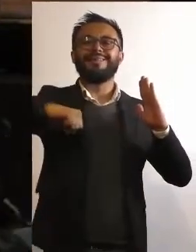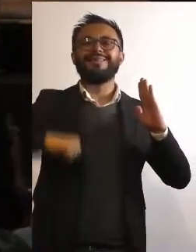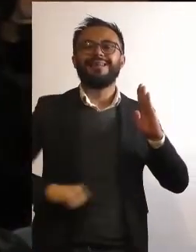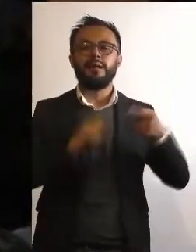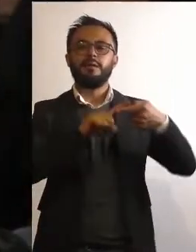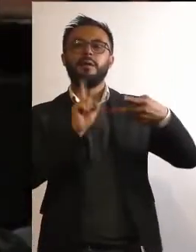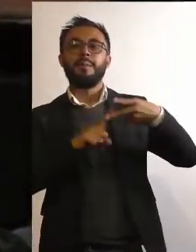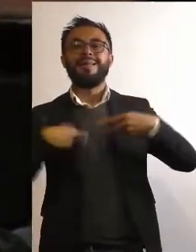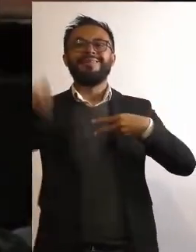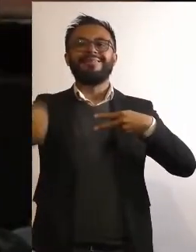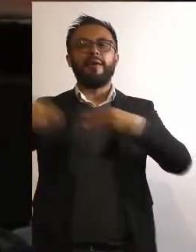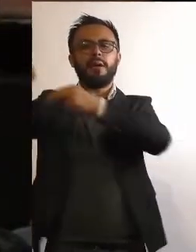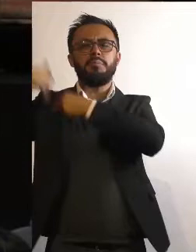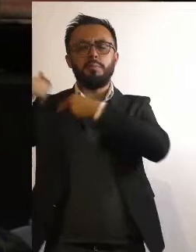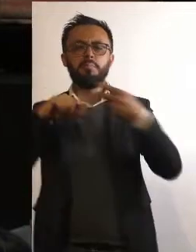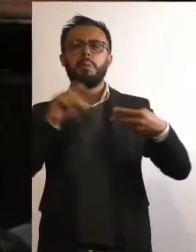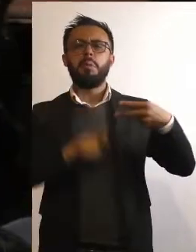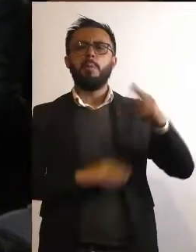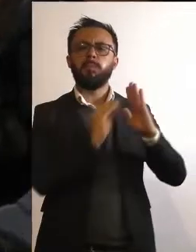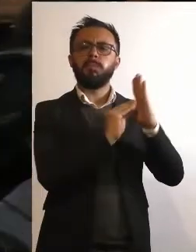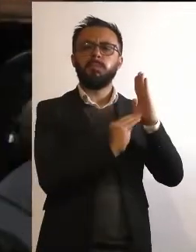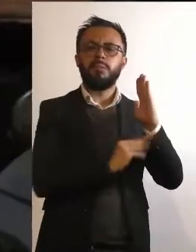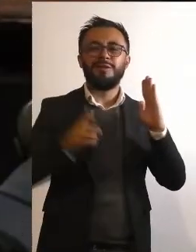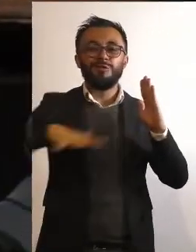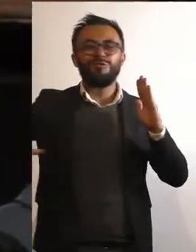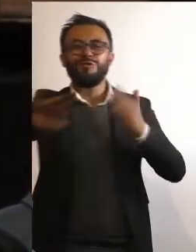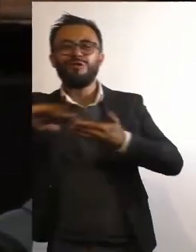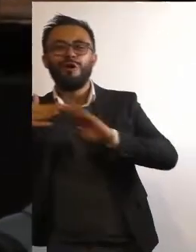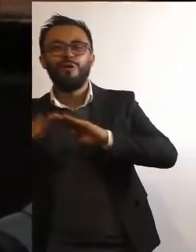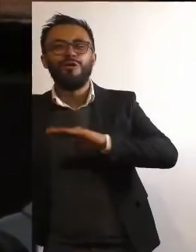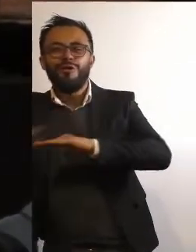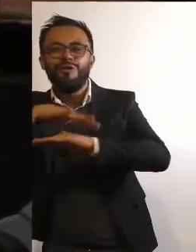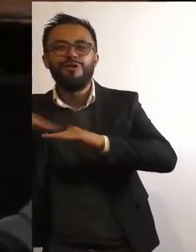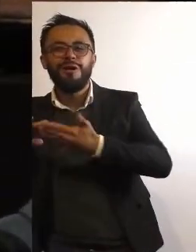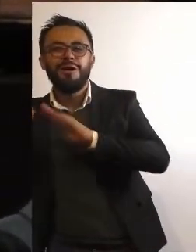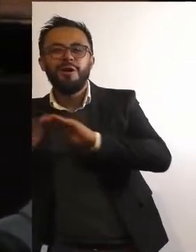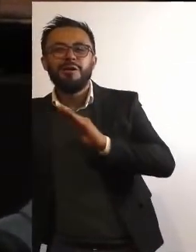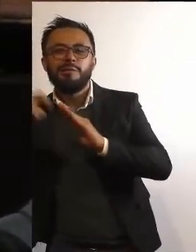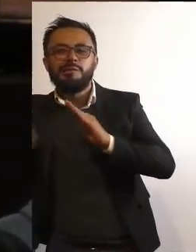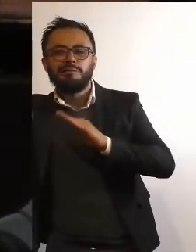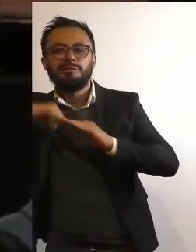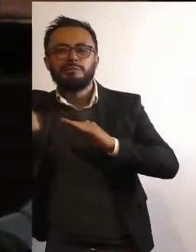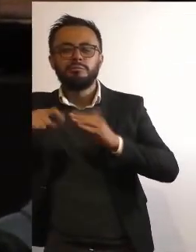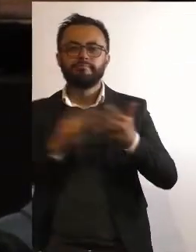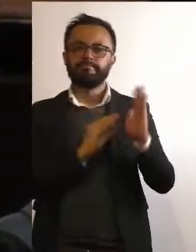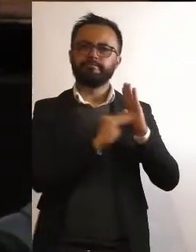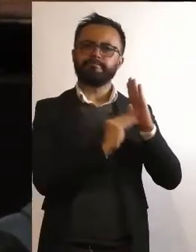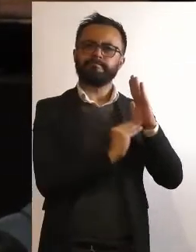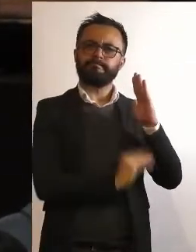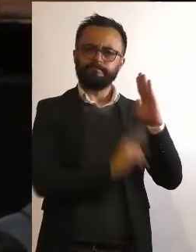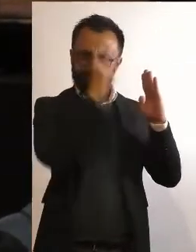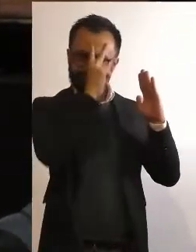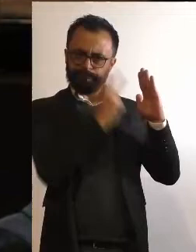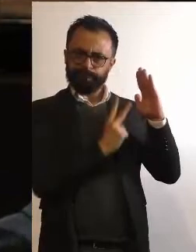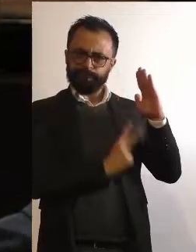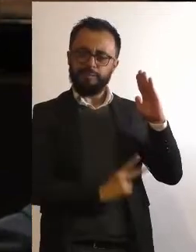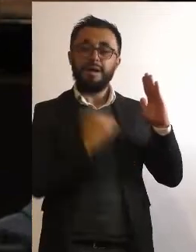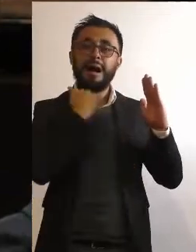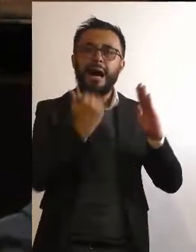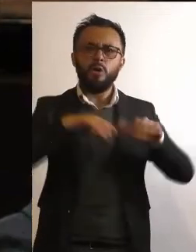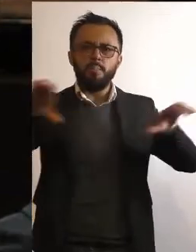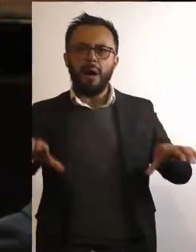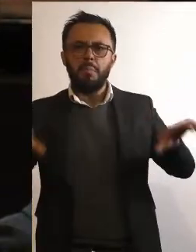y normas de autorregulación que se deben cumplir en el ejercicio de nuestras actividades y